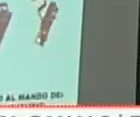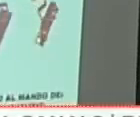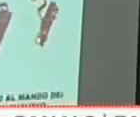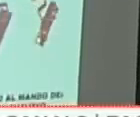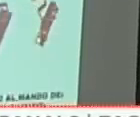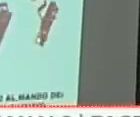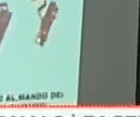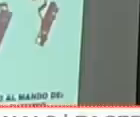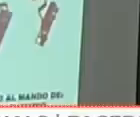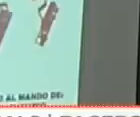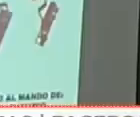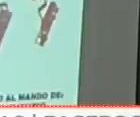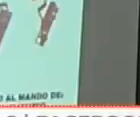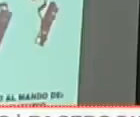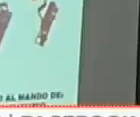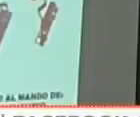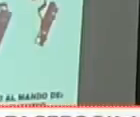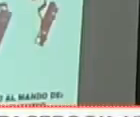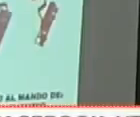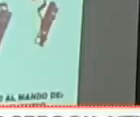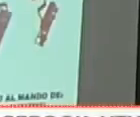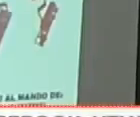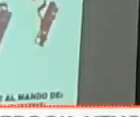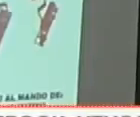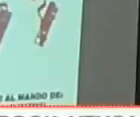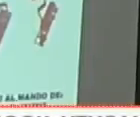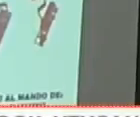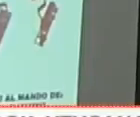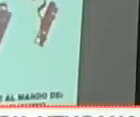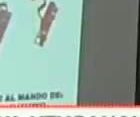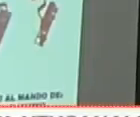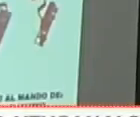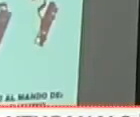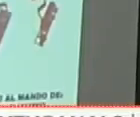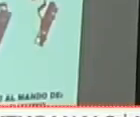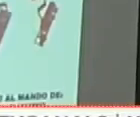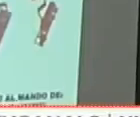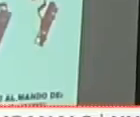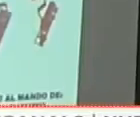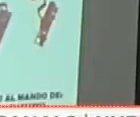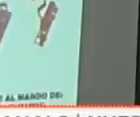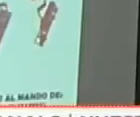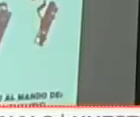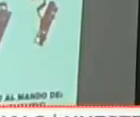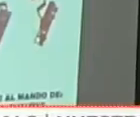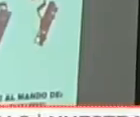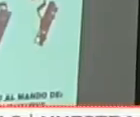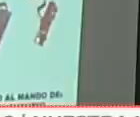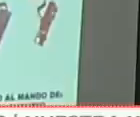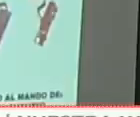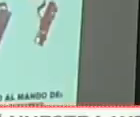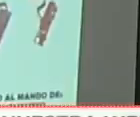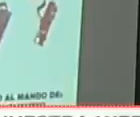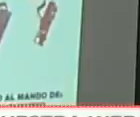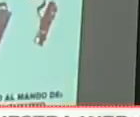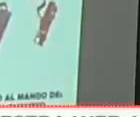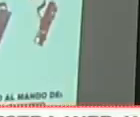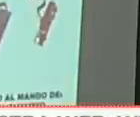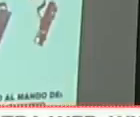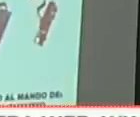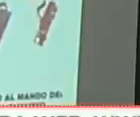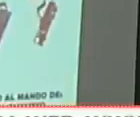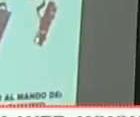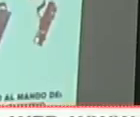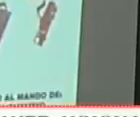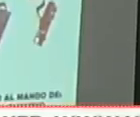570 personas. Allí también, como ustedes pueden ver, hay diferentes unidades de apoyo.